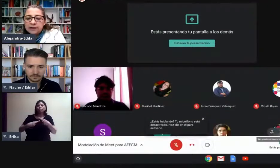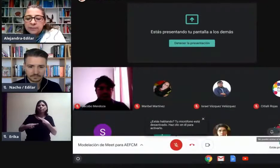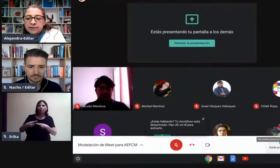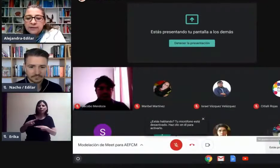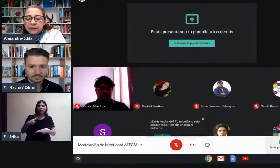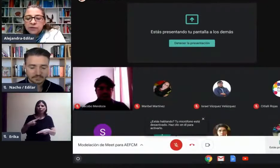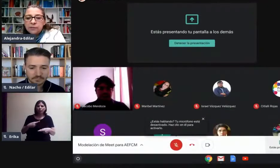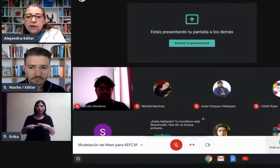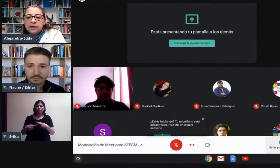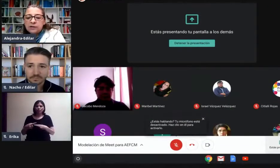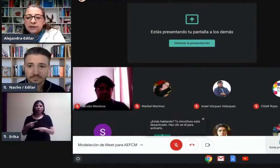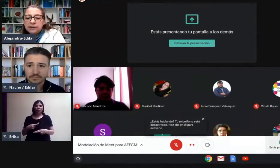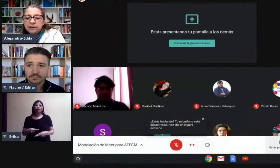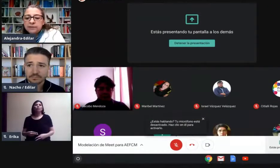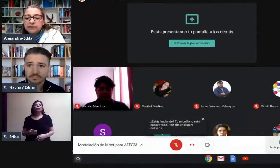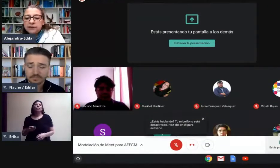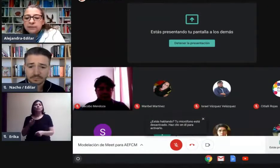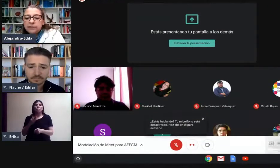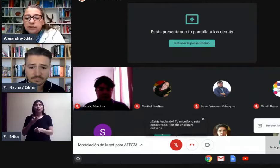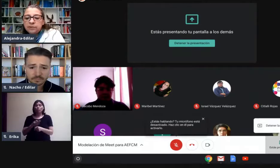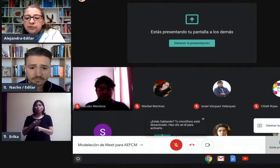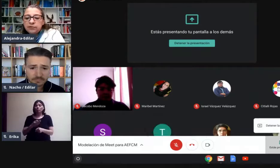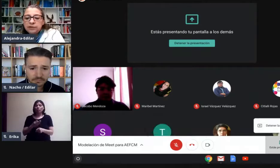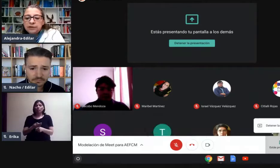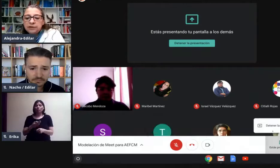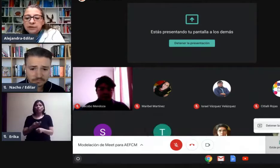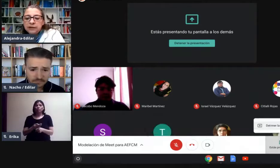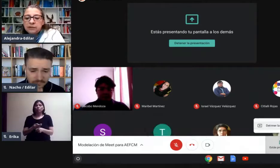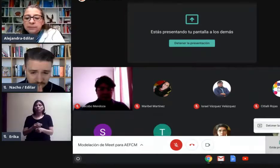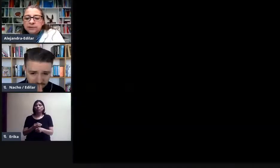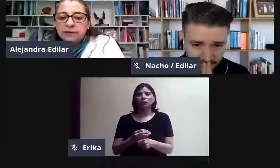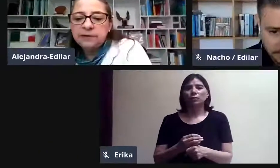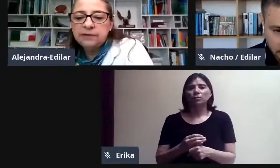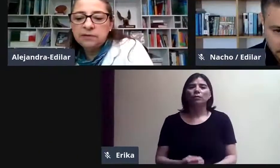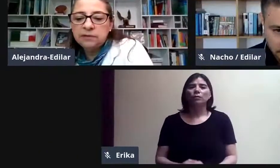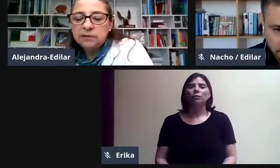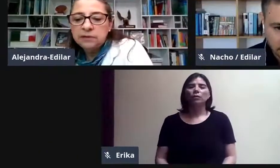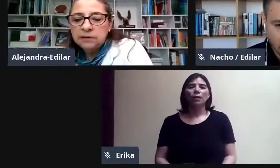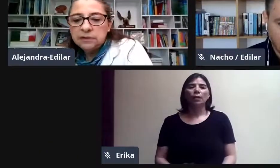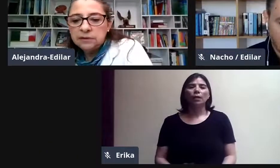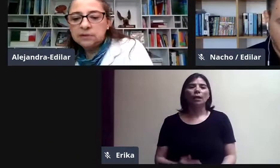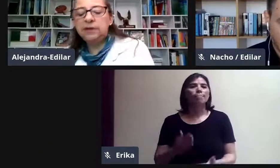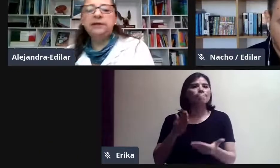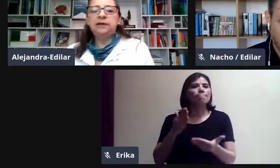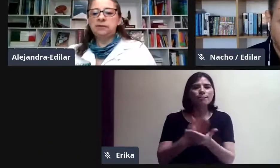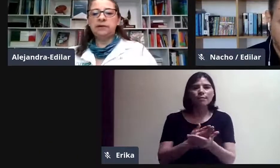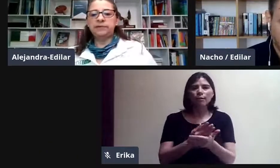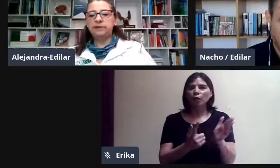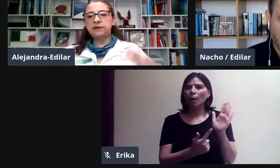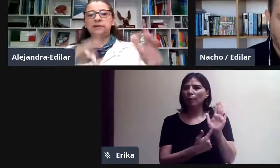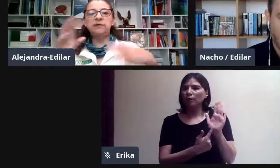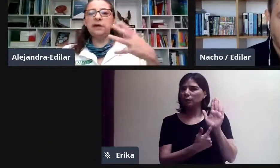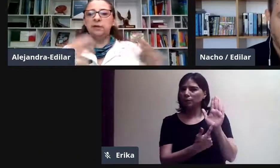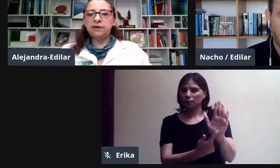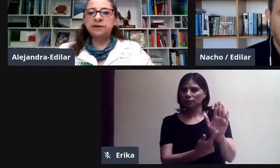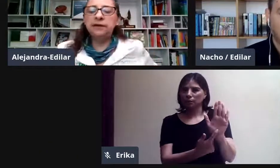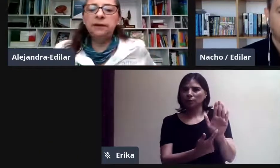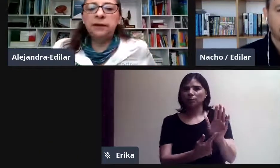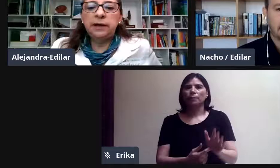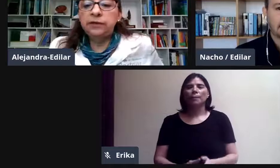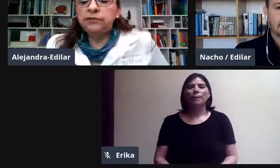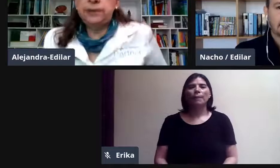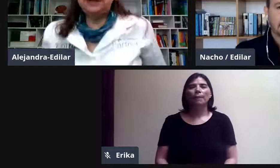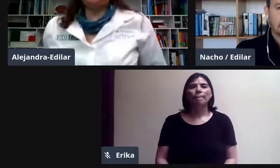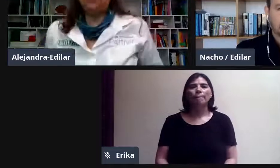Voy a dejar de presentar. ¿Cómo le hago para dejar de presentar? Bueno, pues yo detengo la presentación. ¿OK? Detengo la presentación y ahora